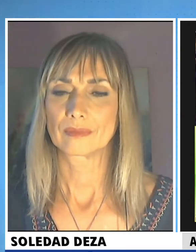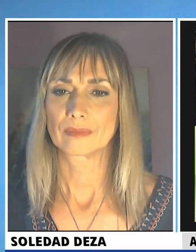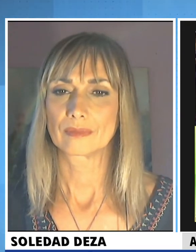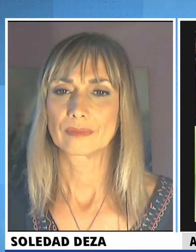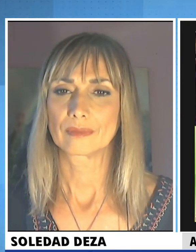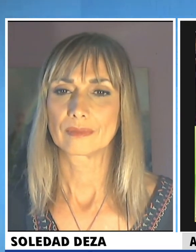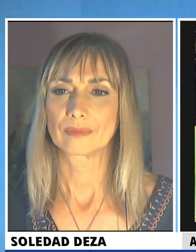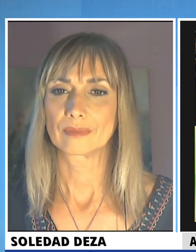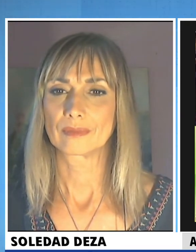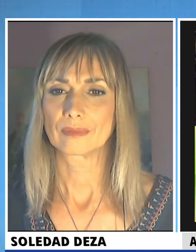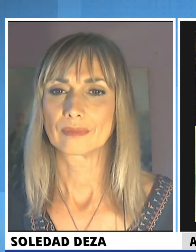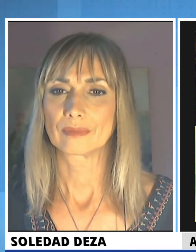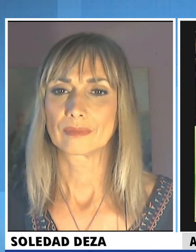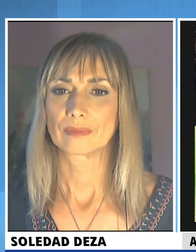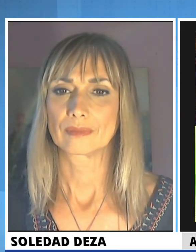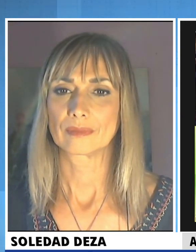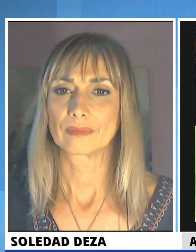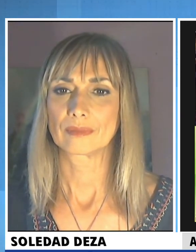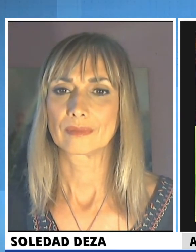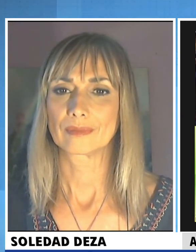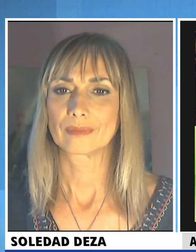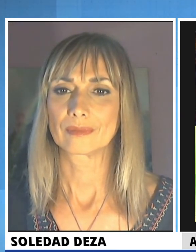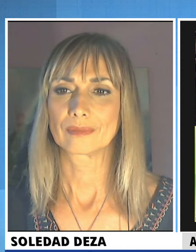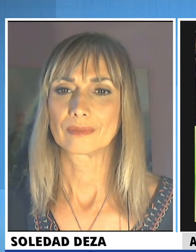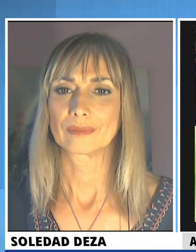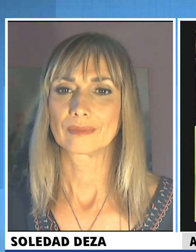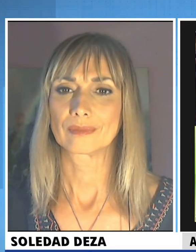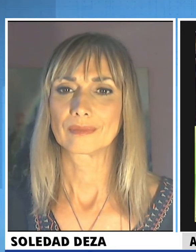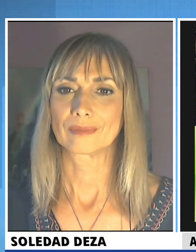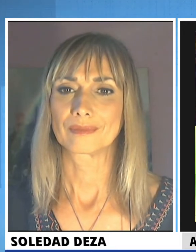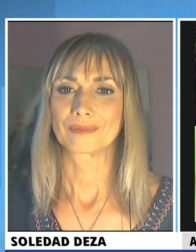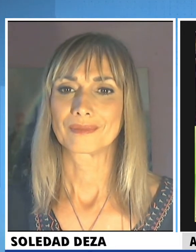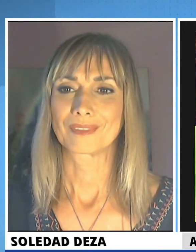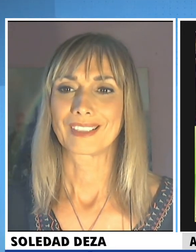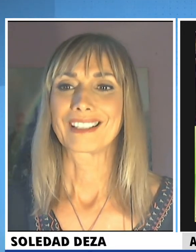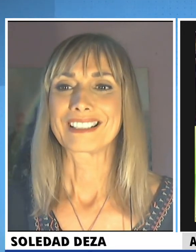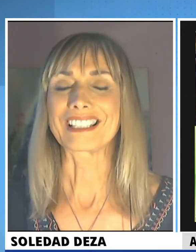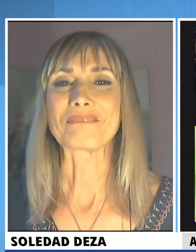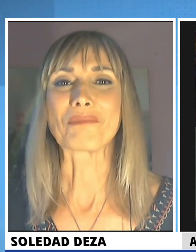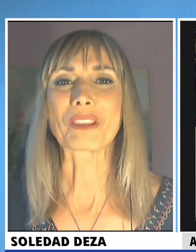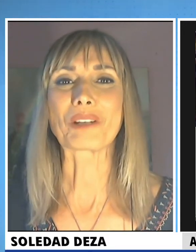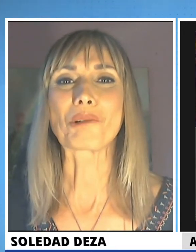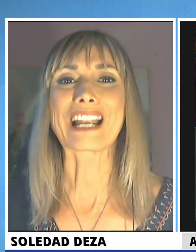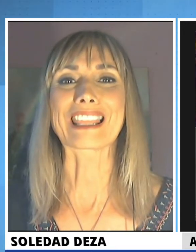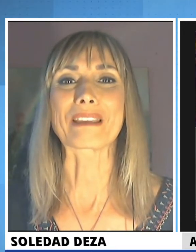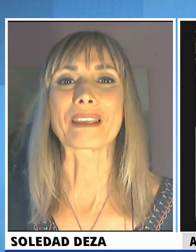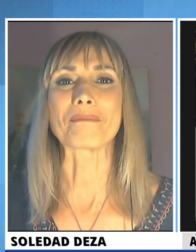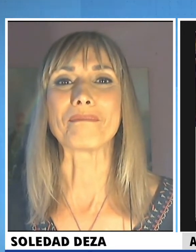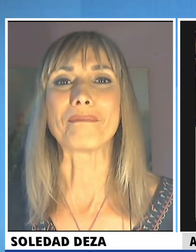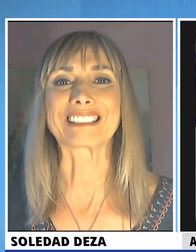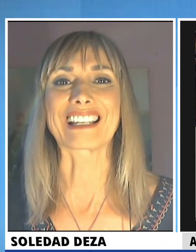muy contradictorio cuando lo hacemos desde los lugares de ayuda, ¿no? Sí, muy de lugar